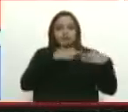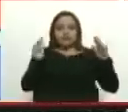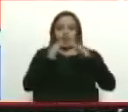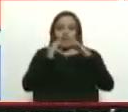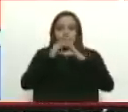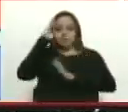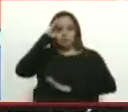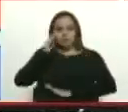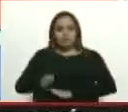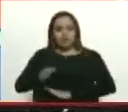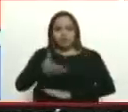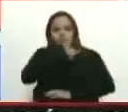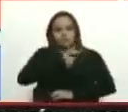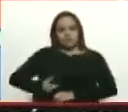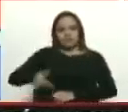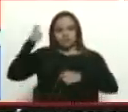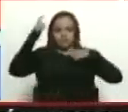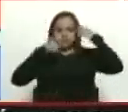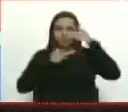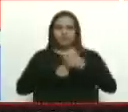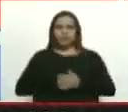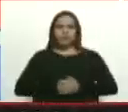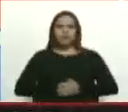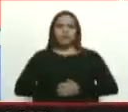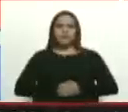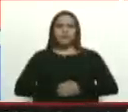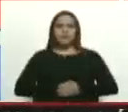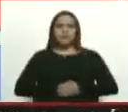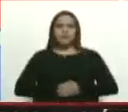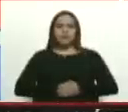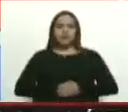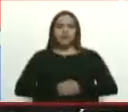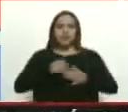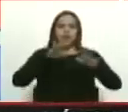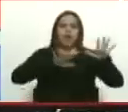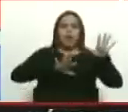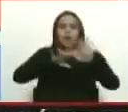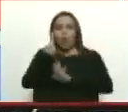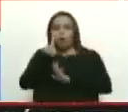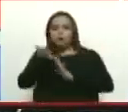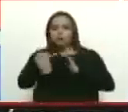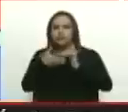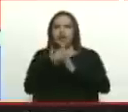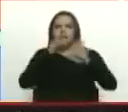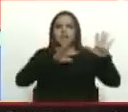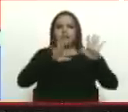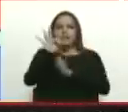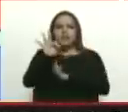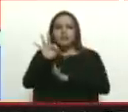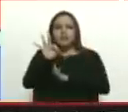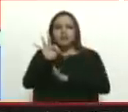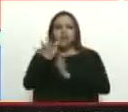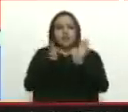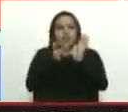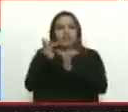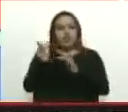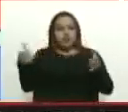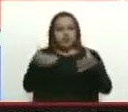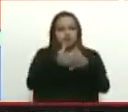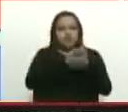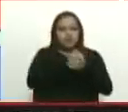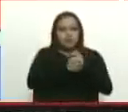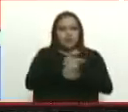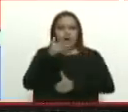comandante Chávez. Y el 11, 12, 13 de abril, junto con un grupo de compañeros, estaba Iris ahí,